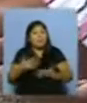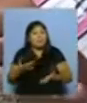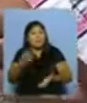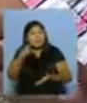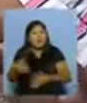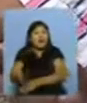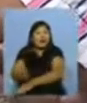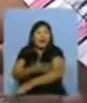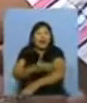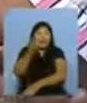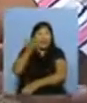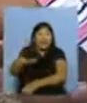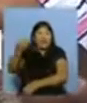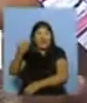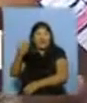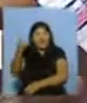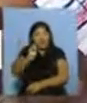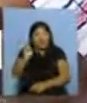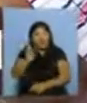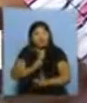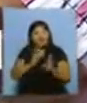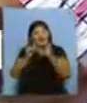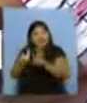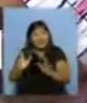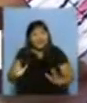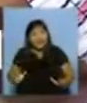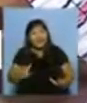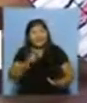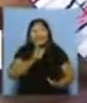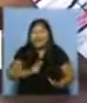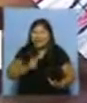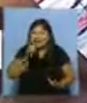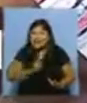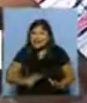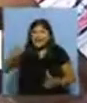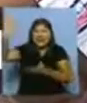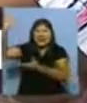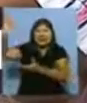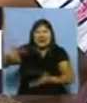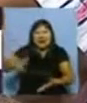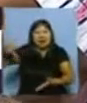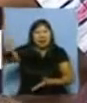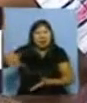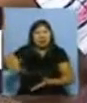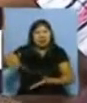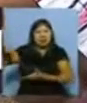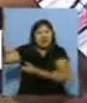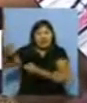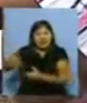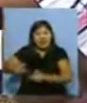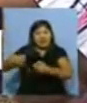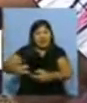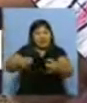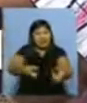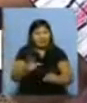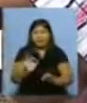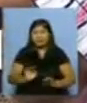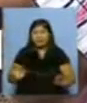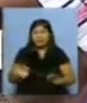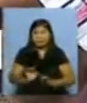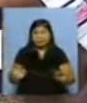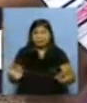Ya lo veníamos anticipando ya hace 2 meses que veníamos previendo que iba a haber un desabastecimiento de combustible, más si la situación de los